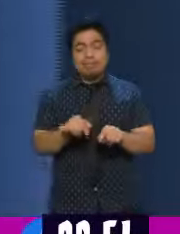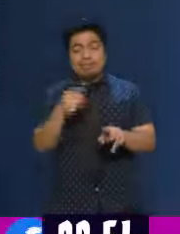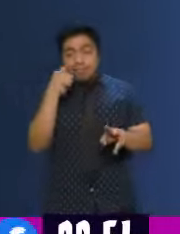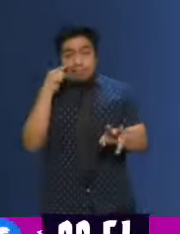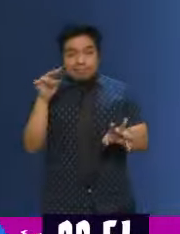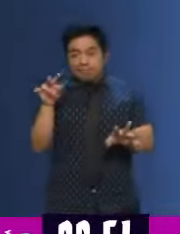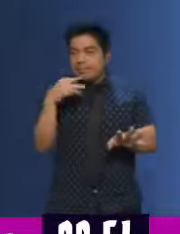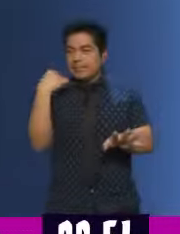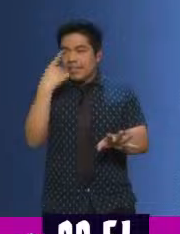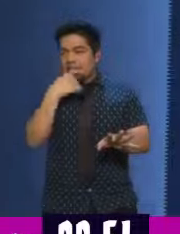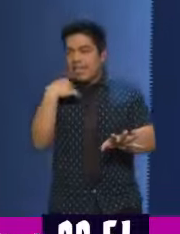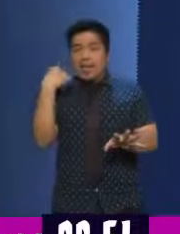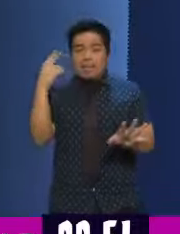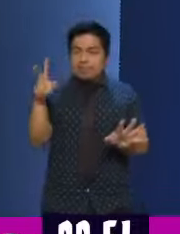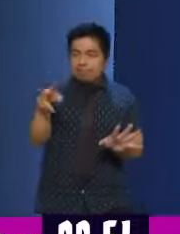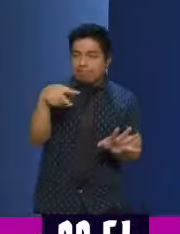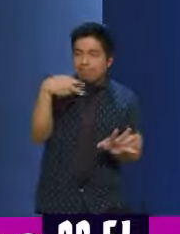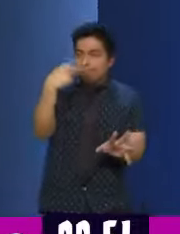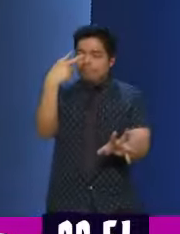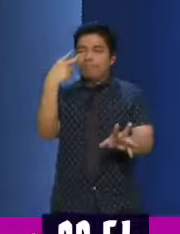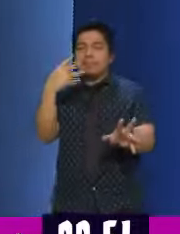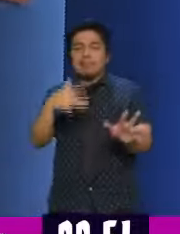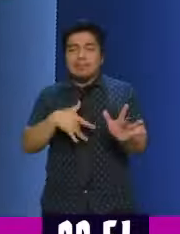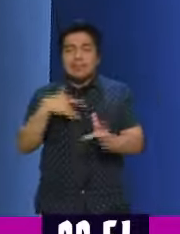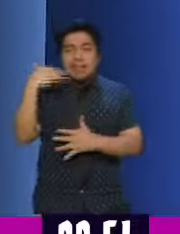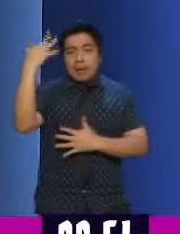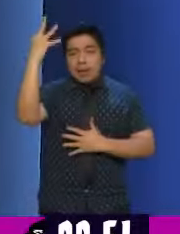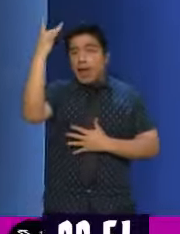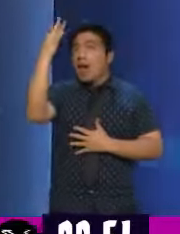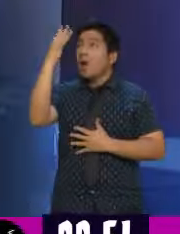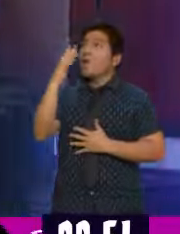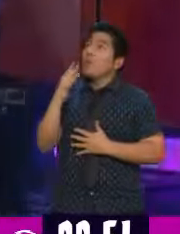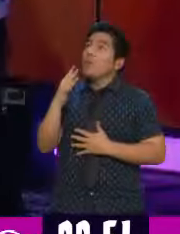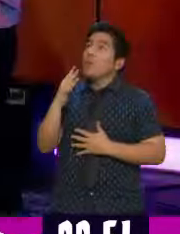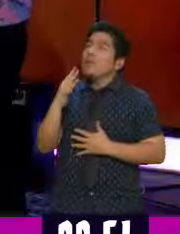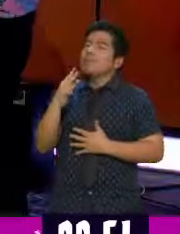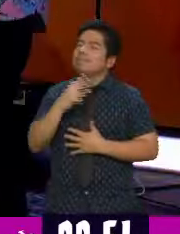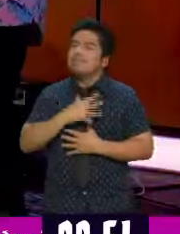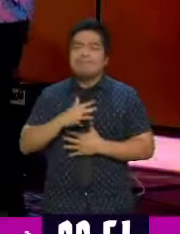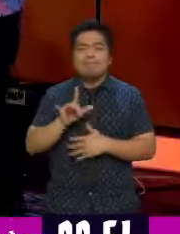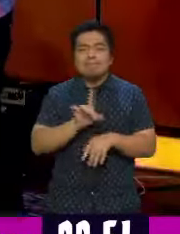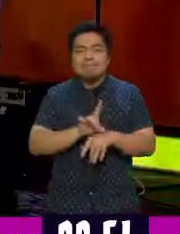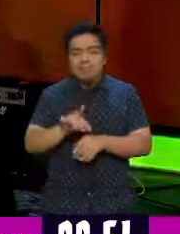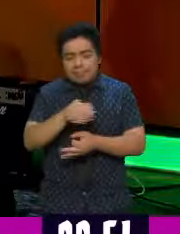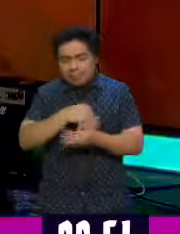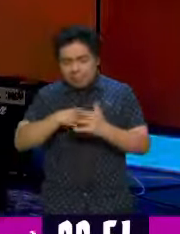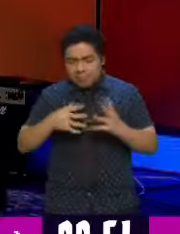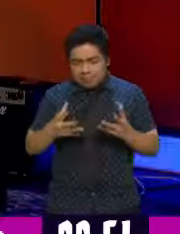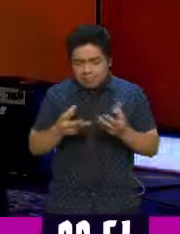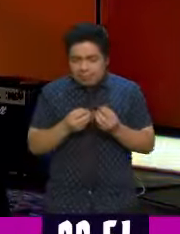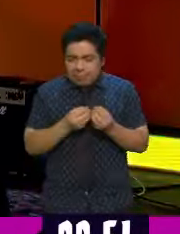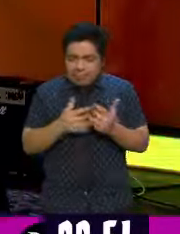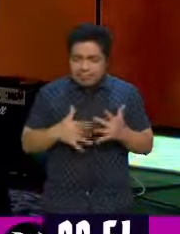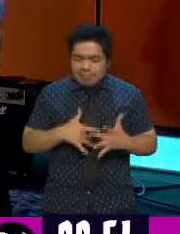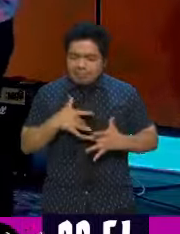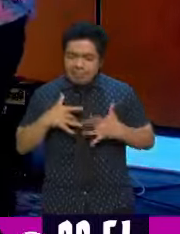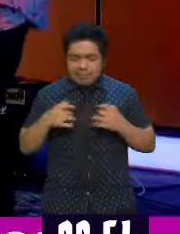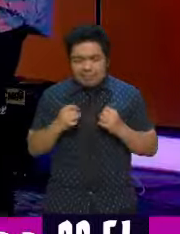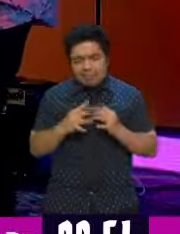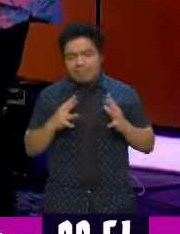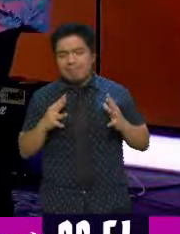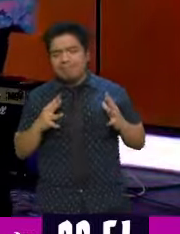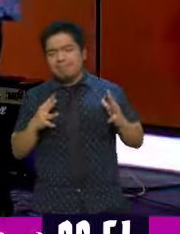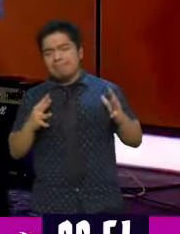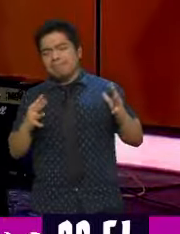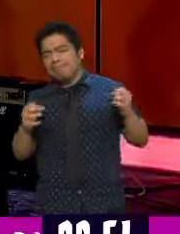Tu ocaso ilumina mi mirada, un baño de luz dorada. Cada instante tuyo detona en mis